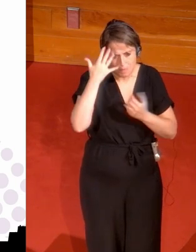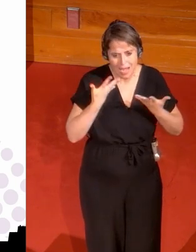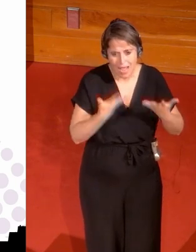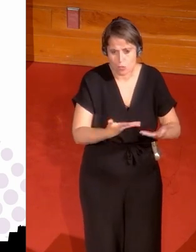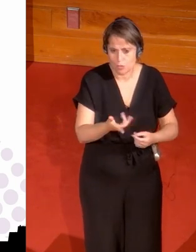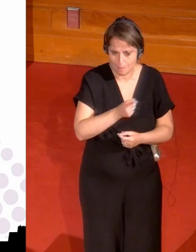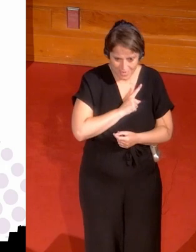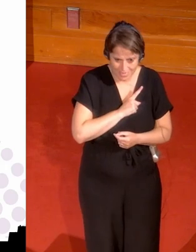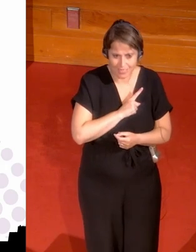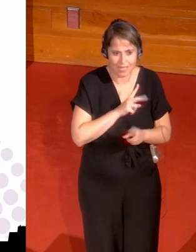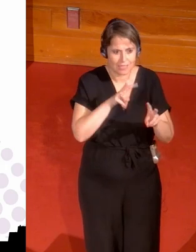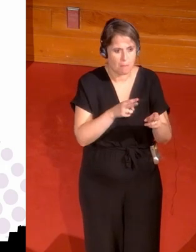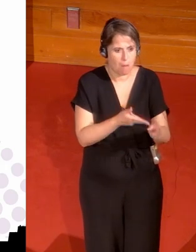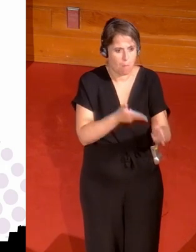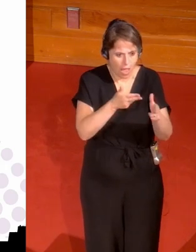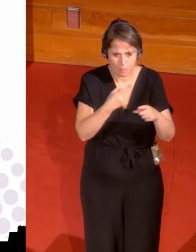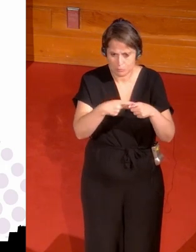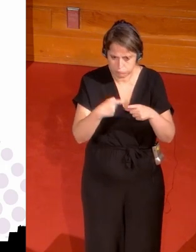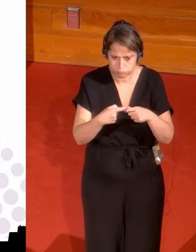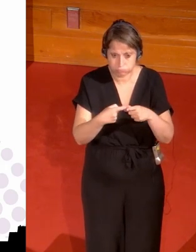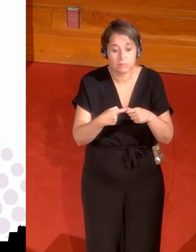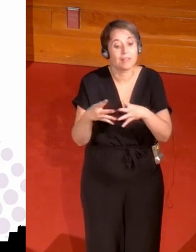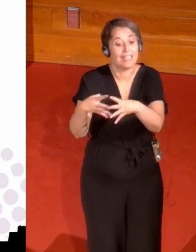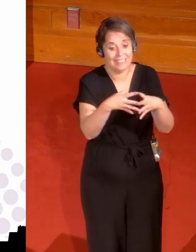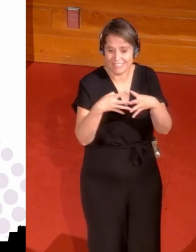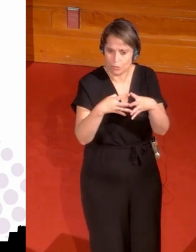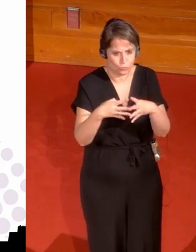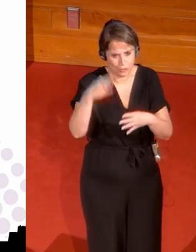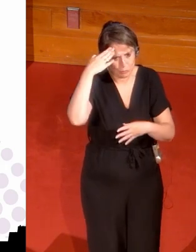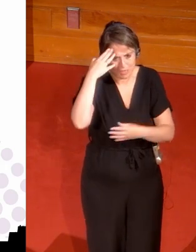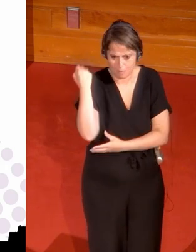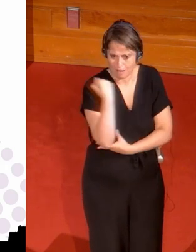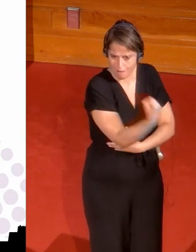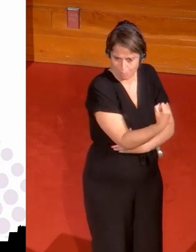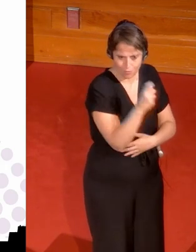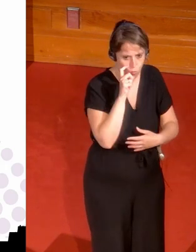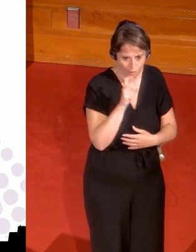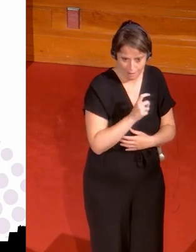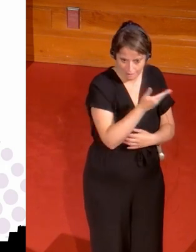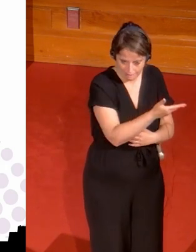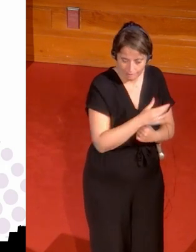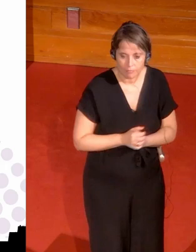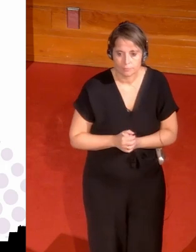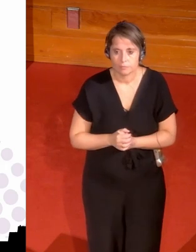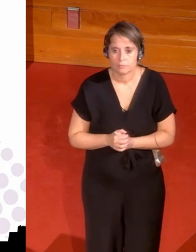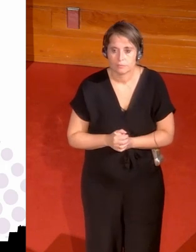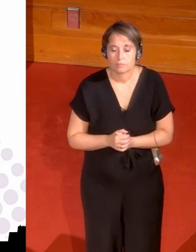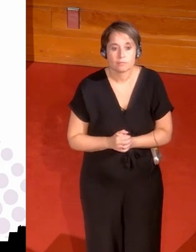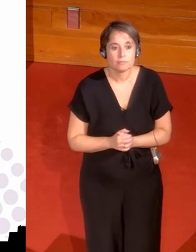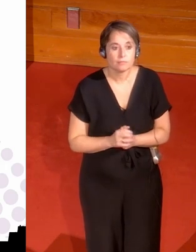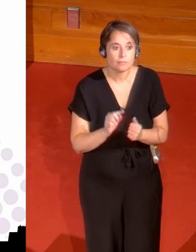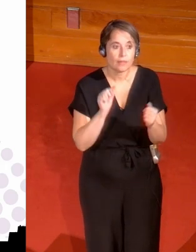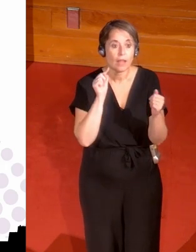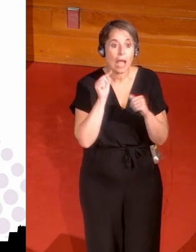militarmente armamentístico es la ayuda de los Estados Unidos y ahí sí que